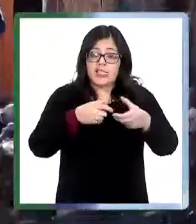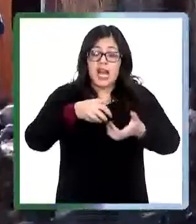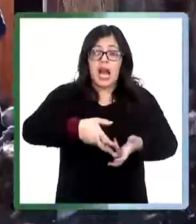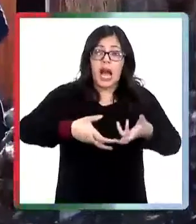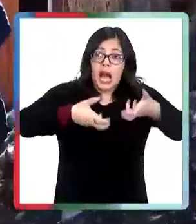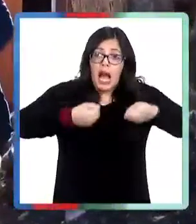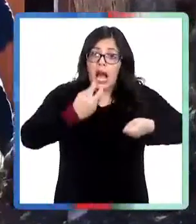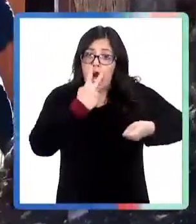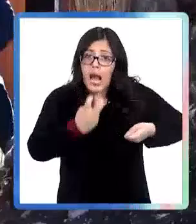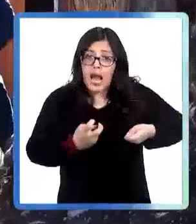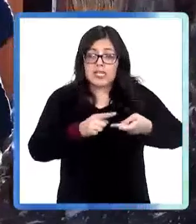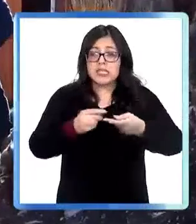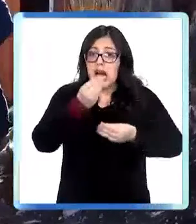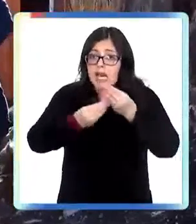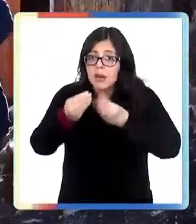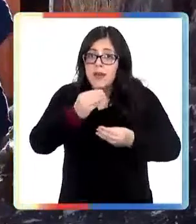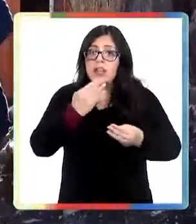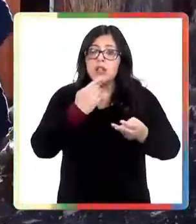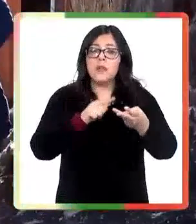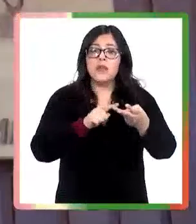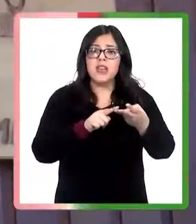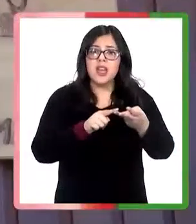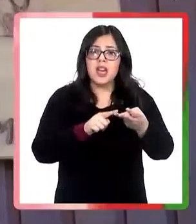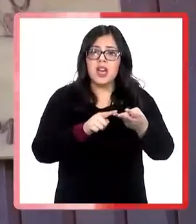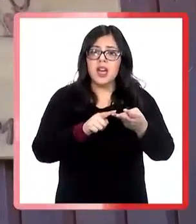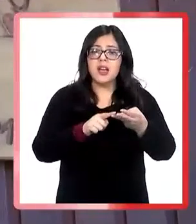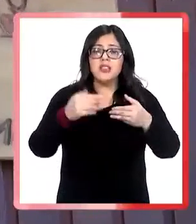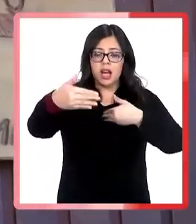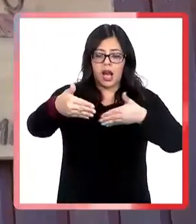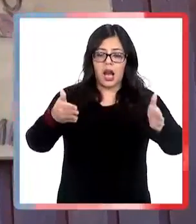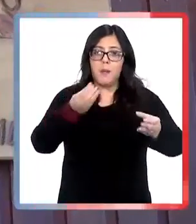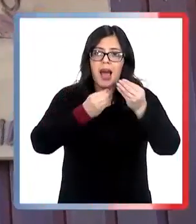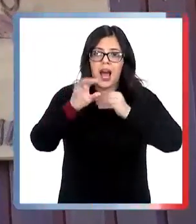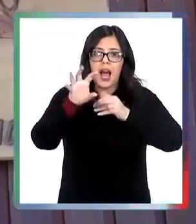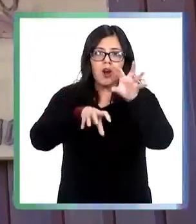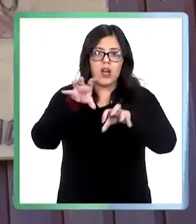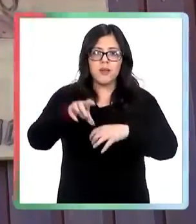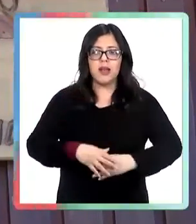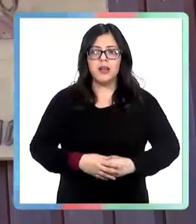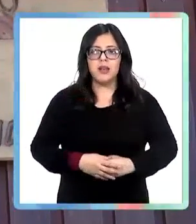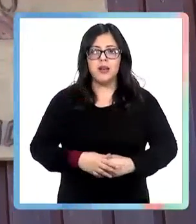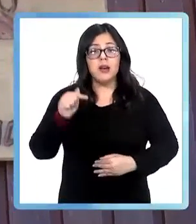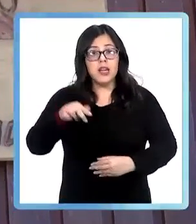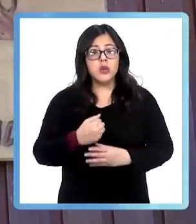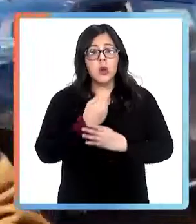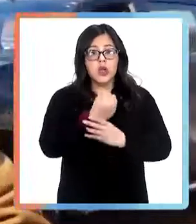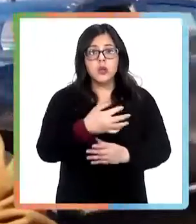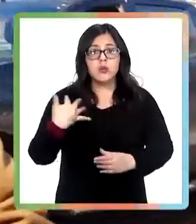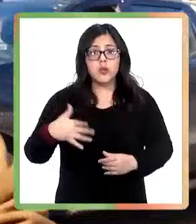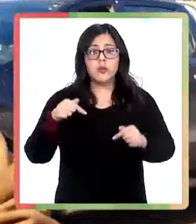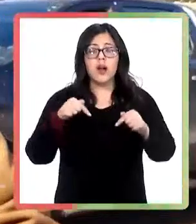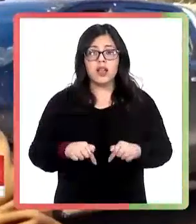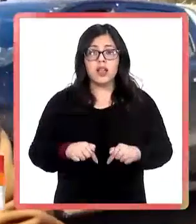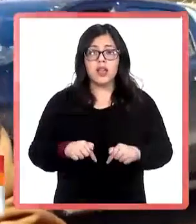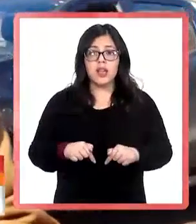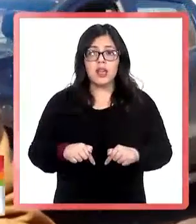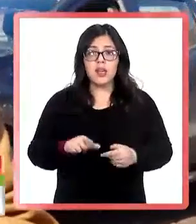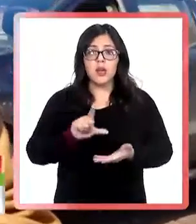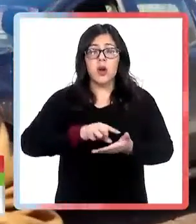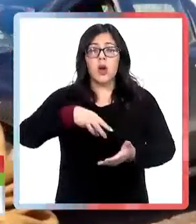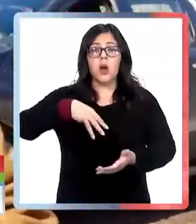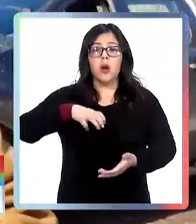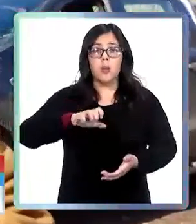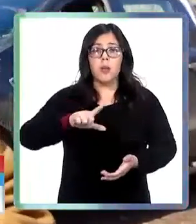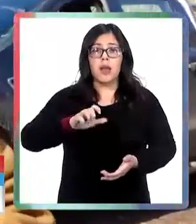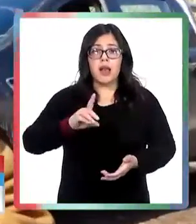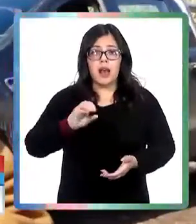gas licuado y cajas con alimentación, además de la entrega de esta nueva partida de fardos. Es una ayuda muy importante aquí